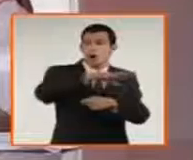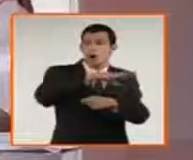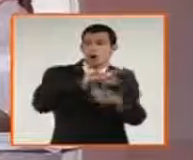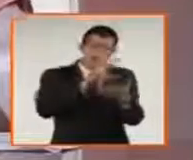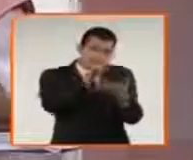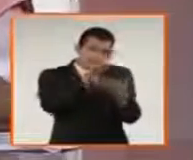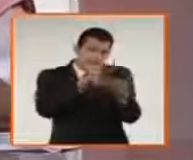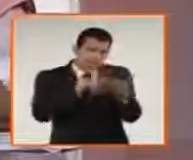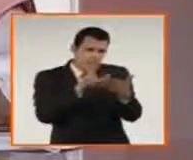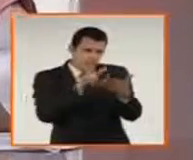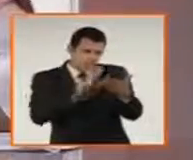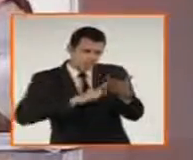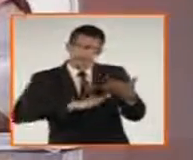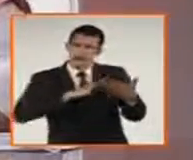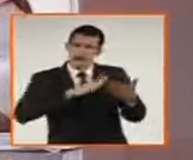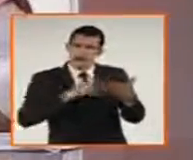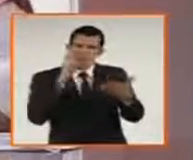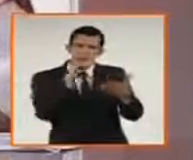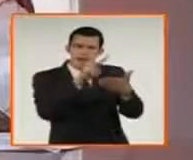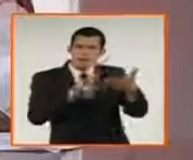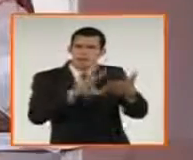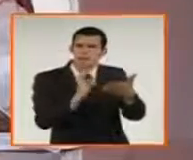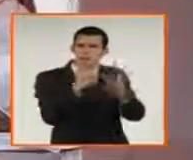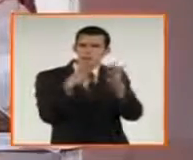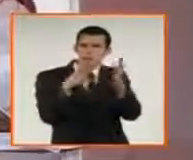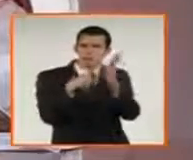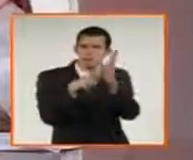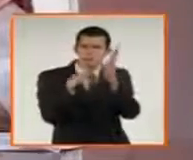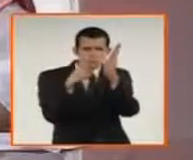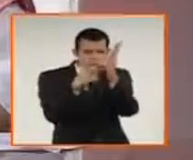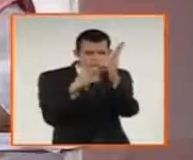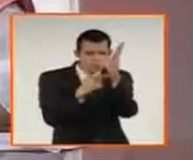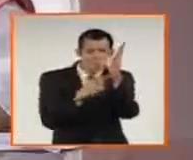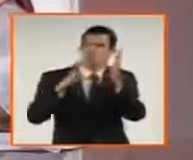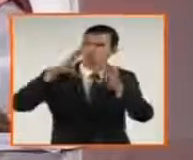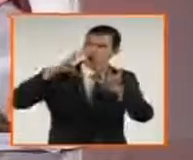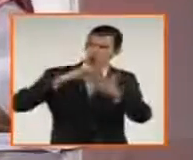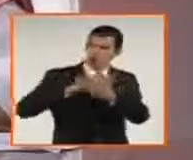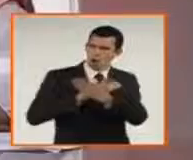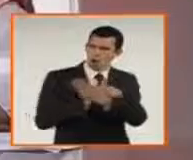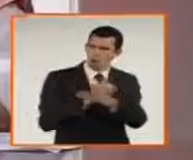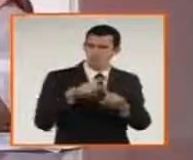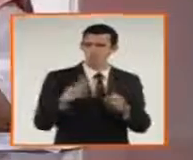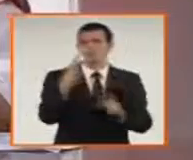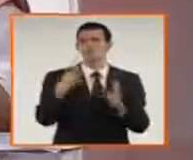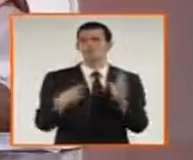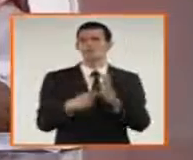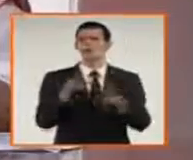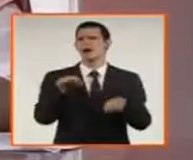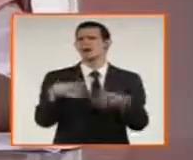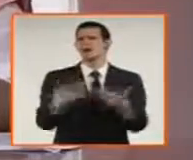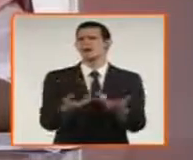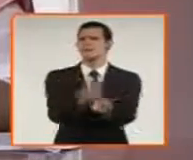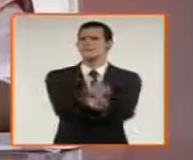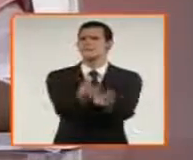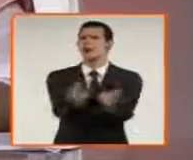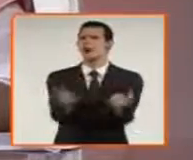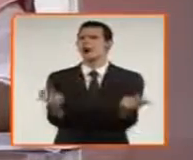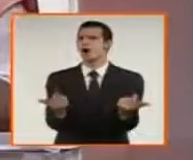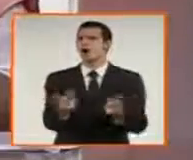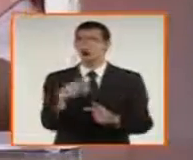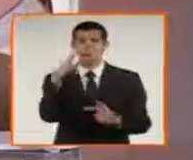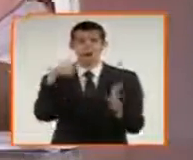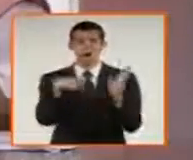de determinadas opiniones que puedan circular, porque hay muchas personas que a veces repiten lo que escuchan de